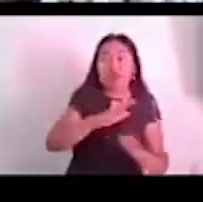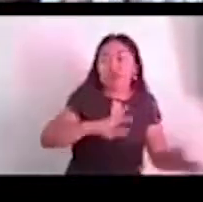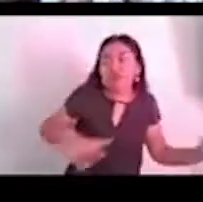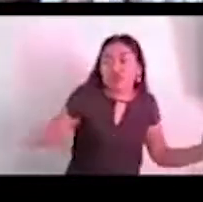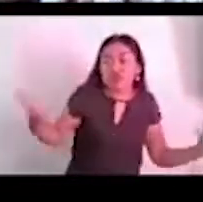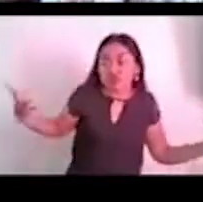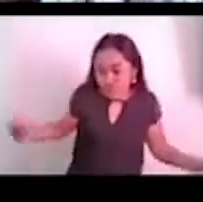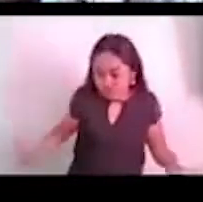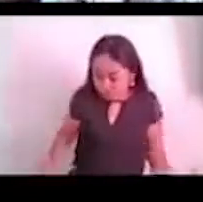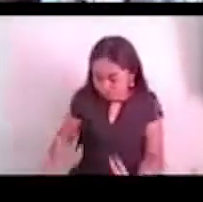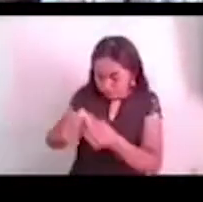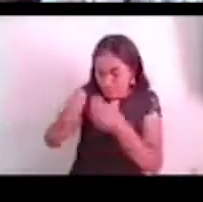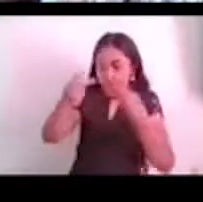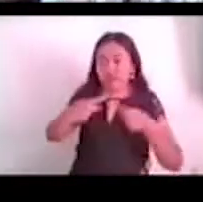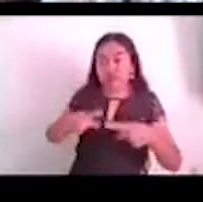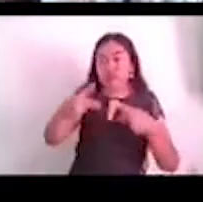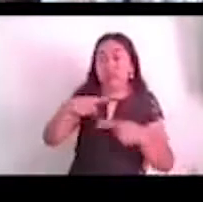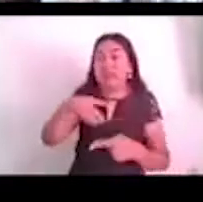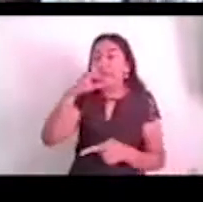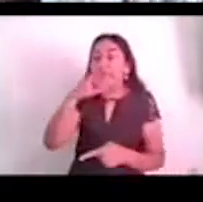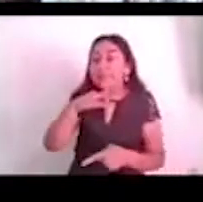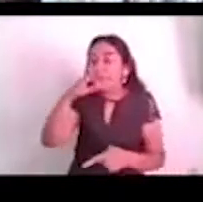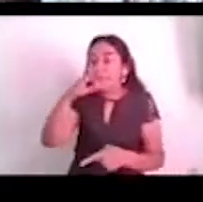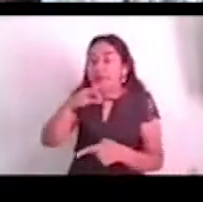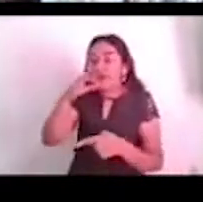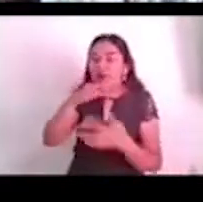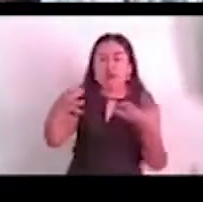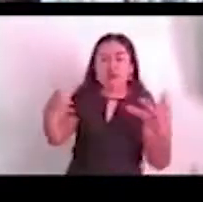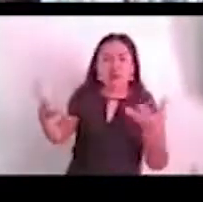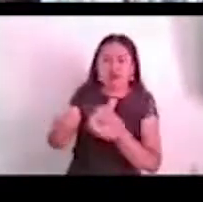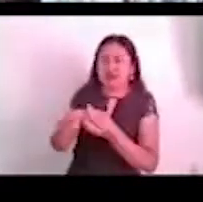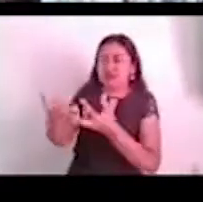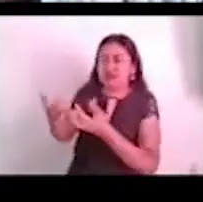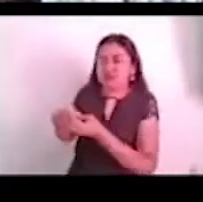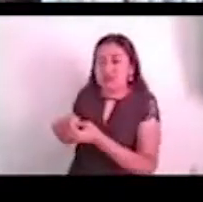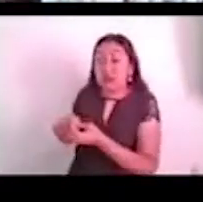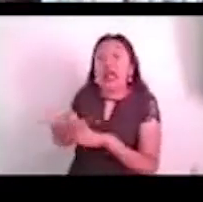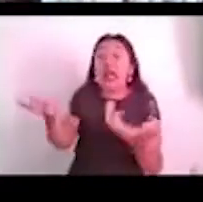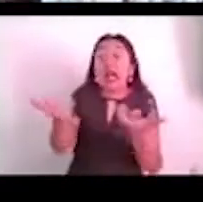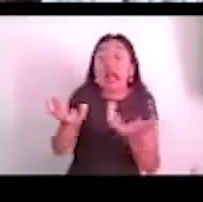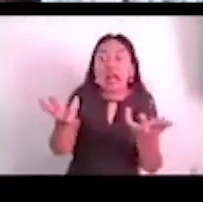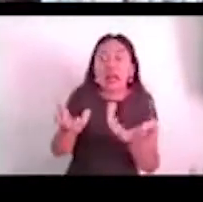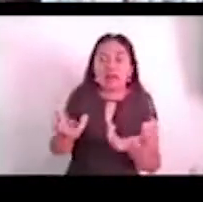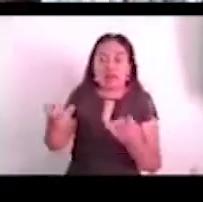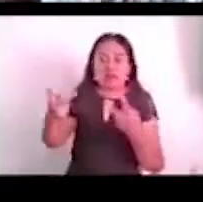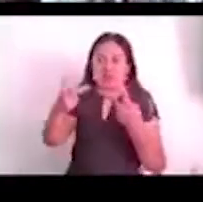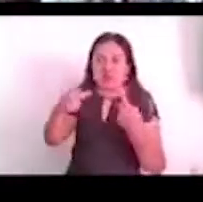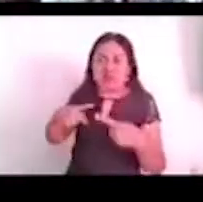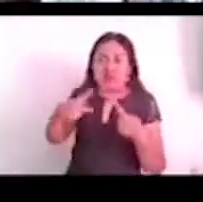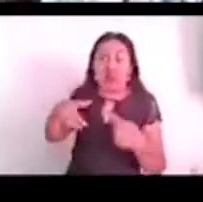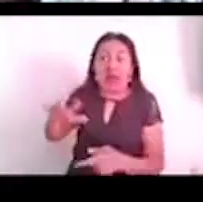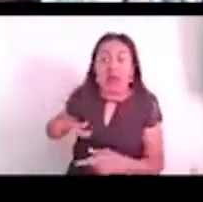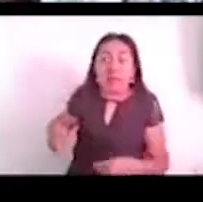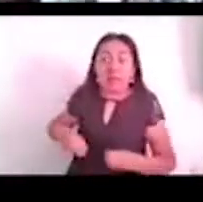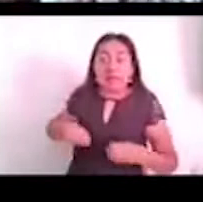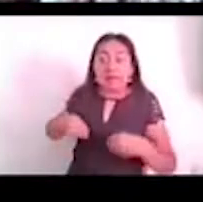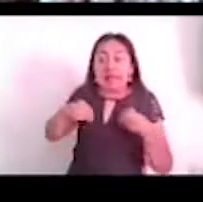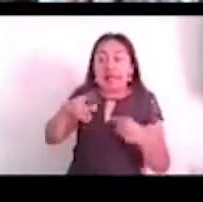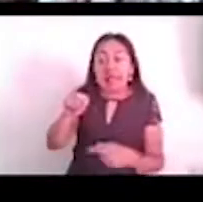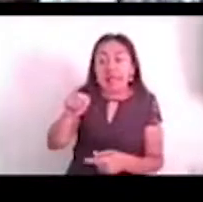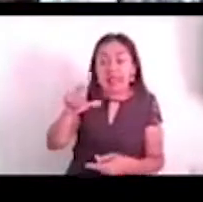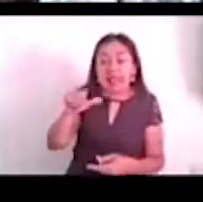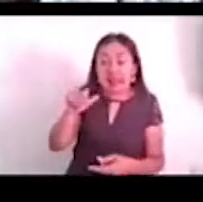se sacrifican tlaxcaltecas para consagrar el templo. Y los de Huejotzingo se